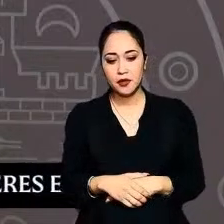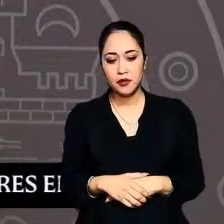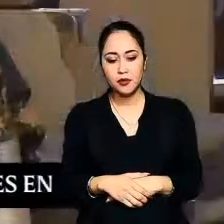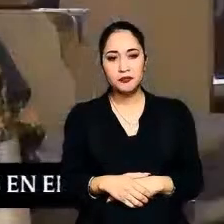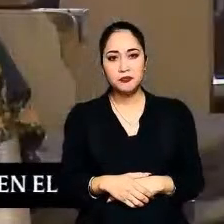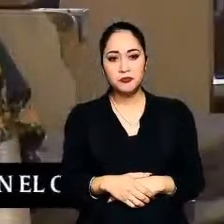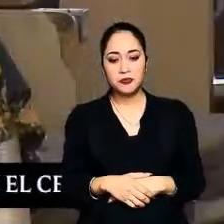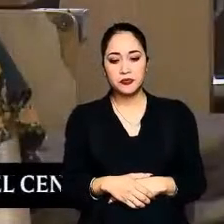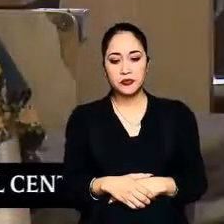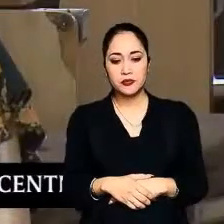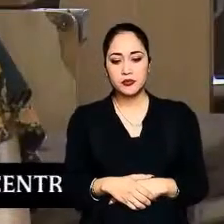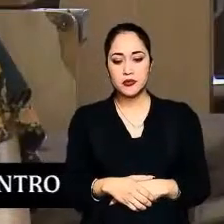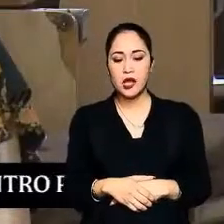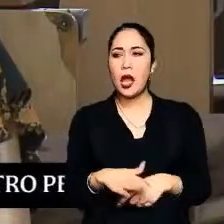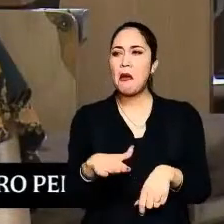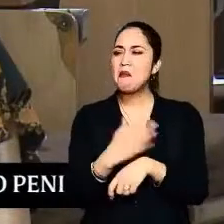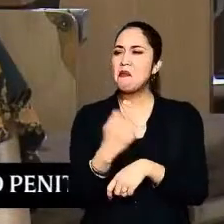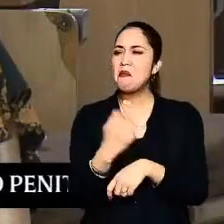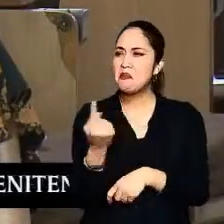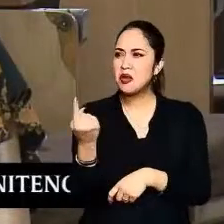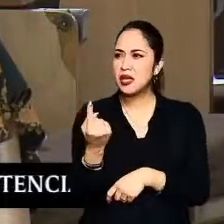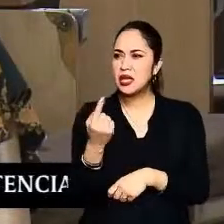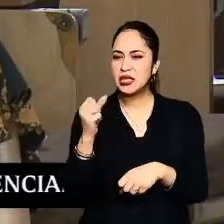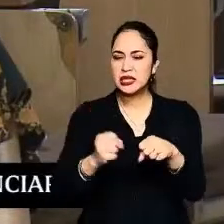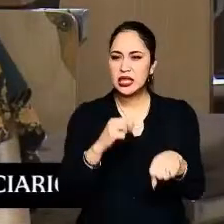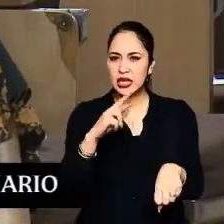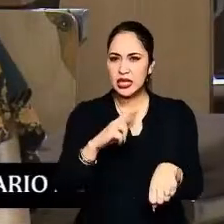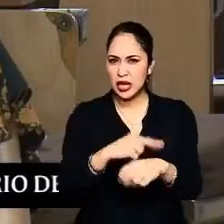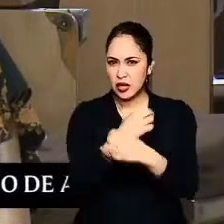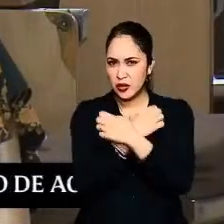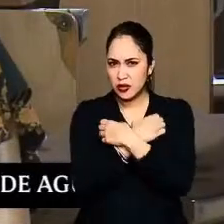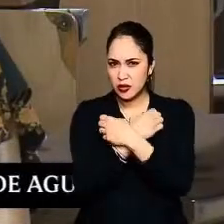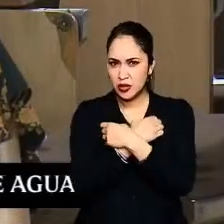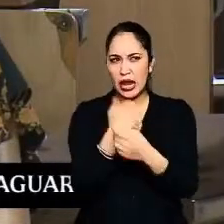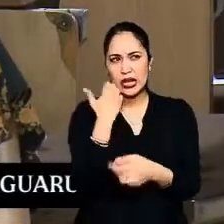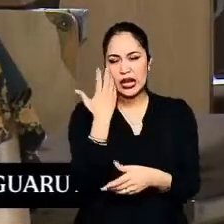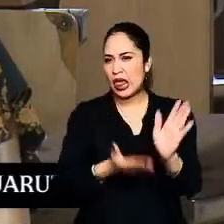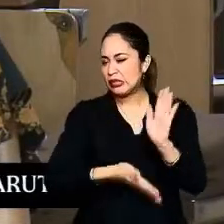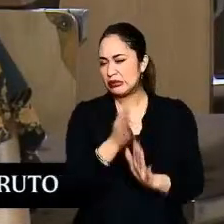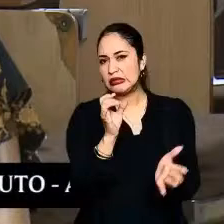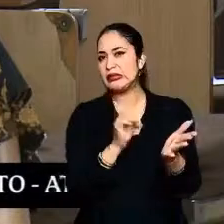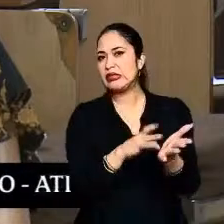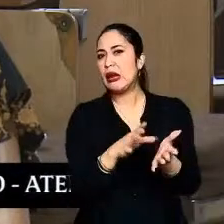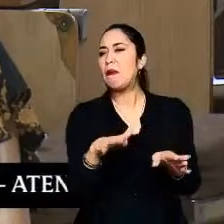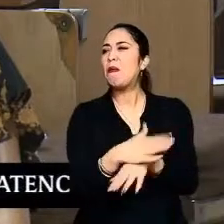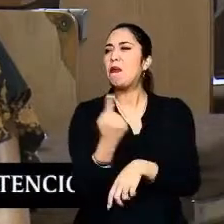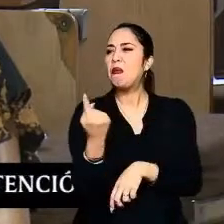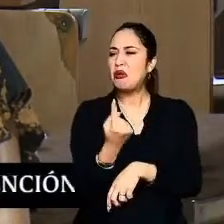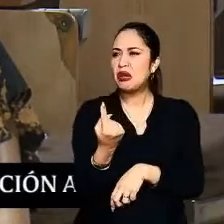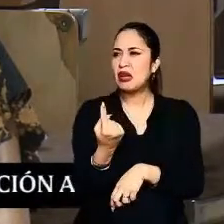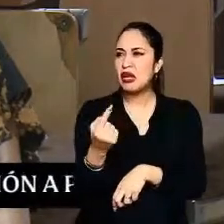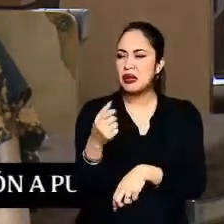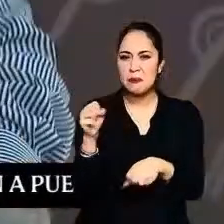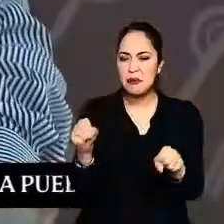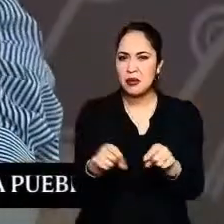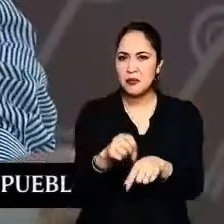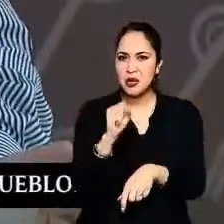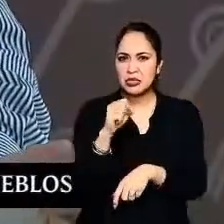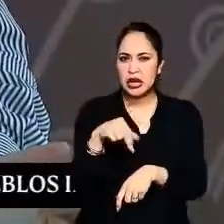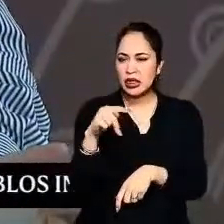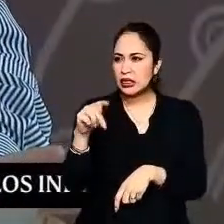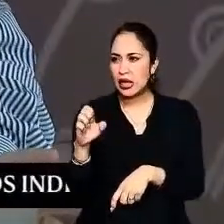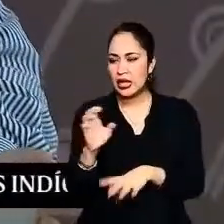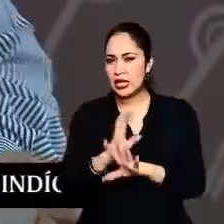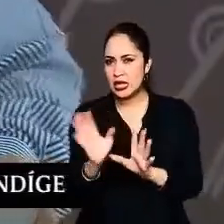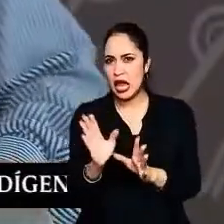del subsecretario de Educación y habrá represalias sobre los docentes si continúan con los paros laborales. Bueno, eso vamos a verlo, Karen. No